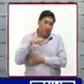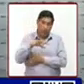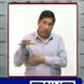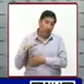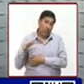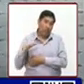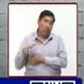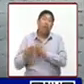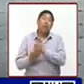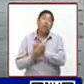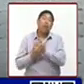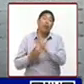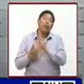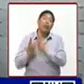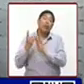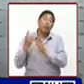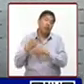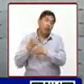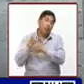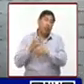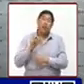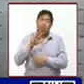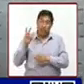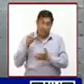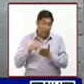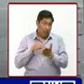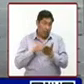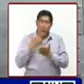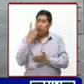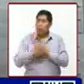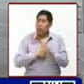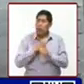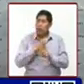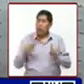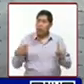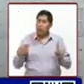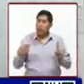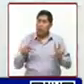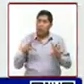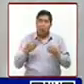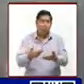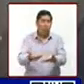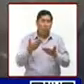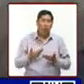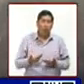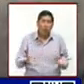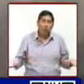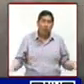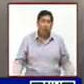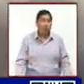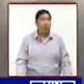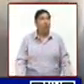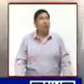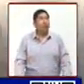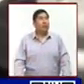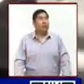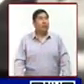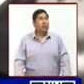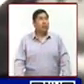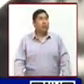hasta ahora, y 36 millones de dólares que hasta ahora, en 2 años y medio, no han hecho devolución.